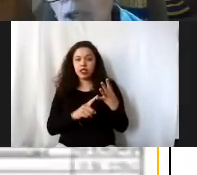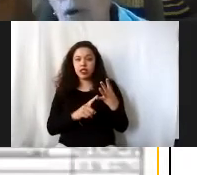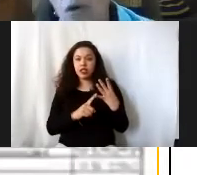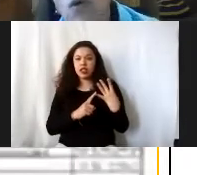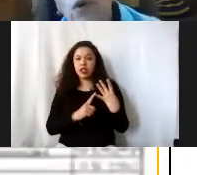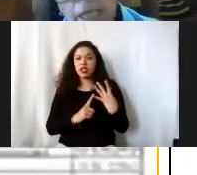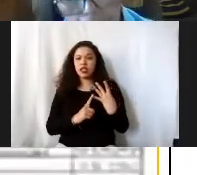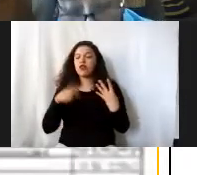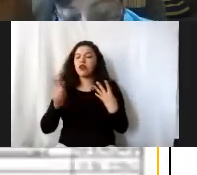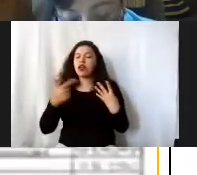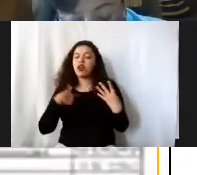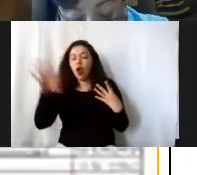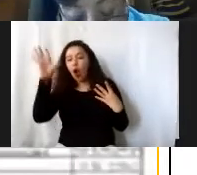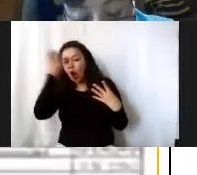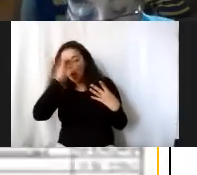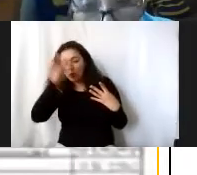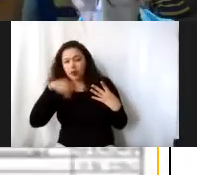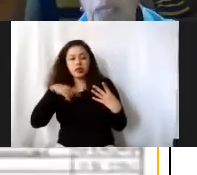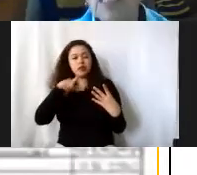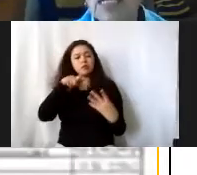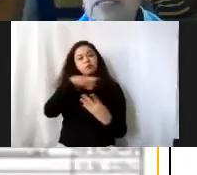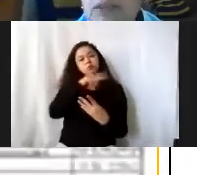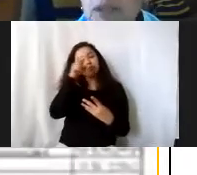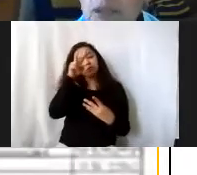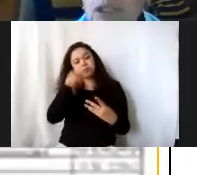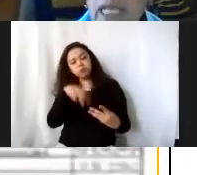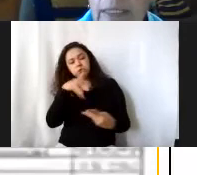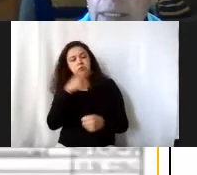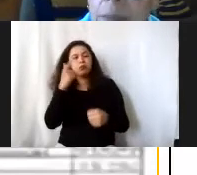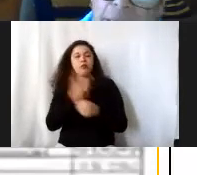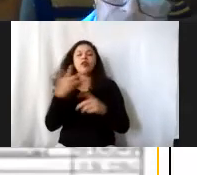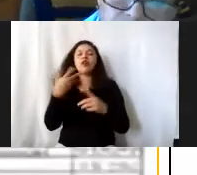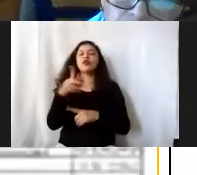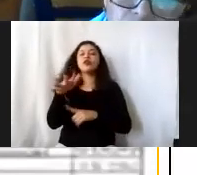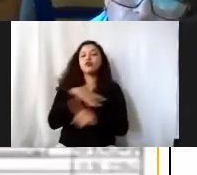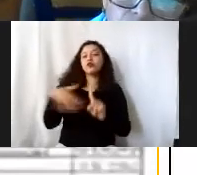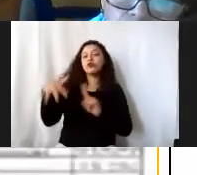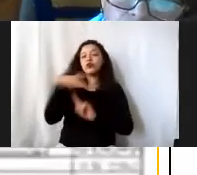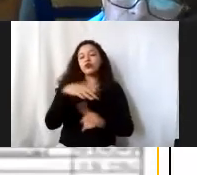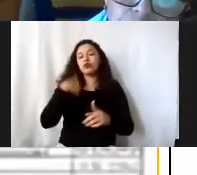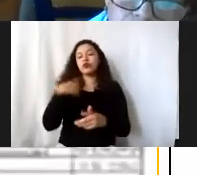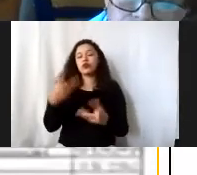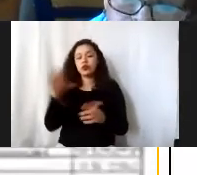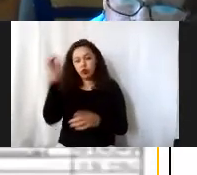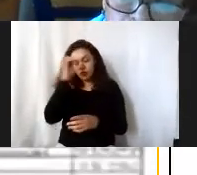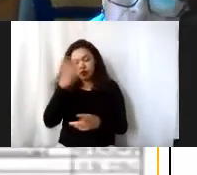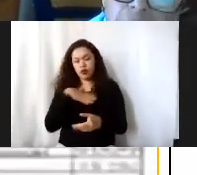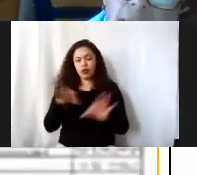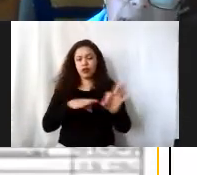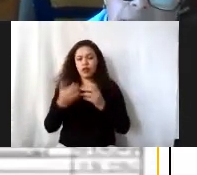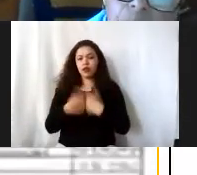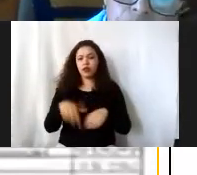interpretación o cuál es la situación, la determinación que yo hago como trabajadora